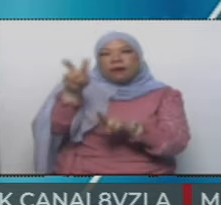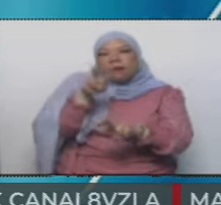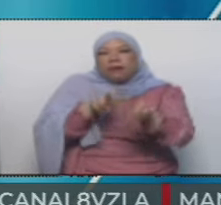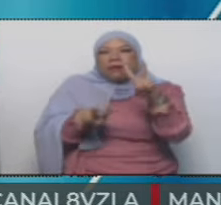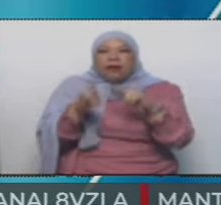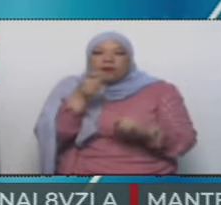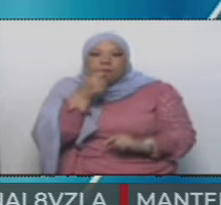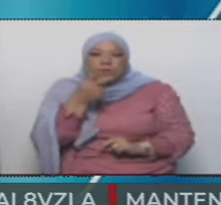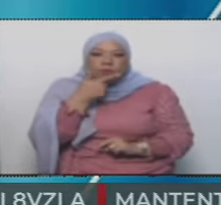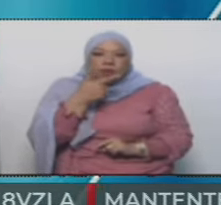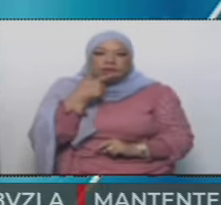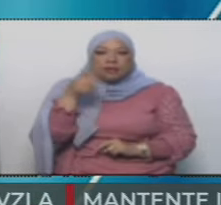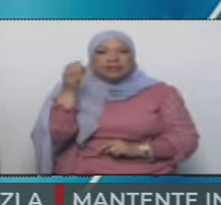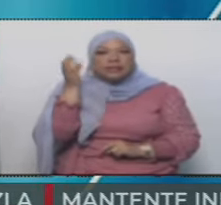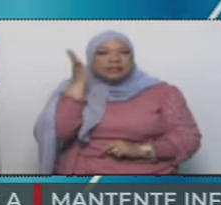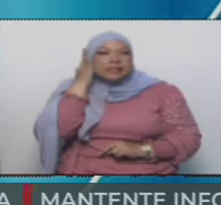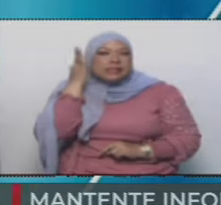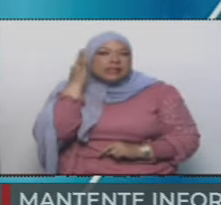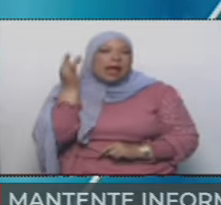saborear la sabiduría